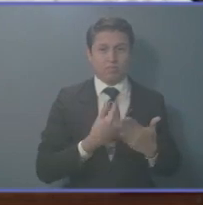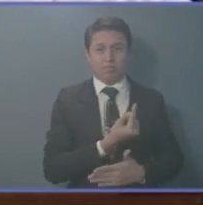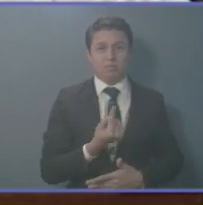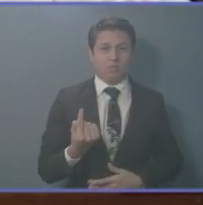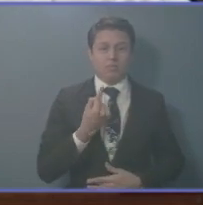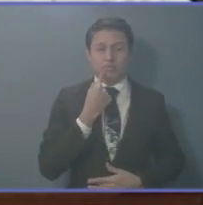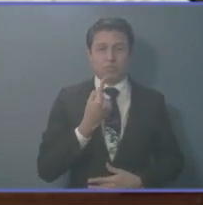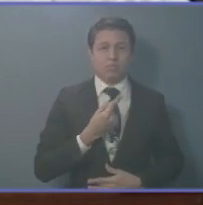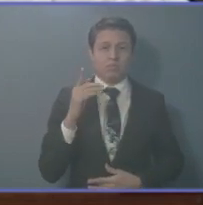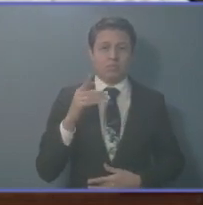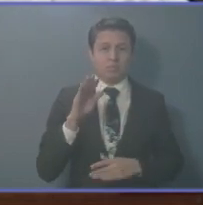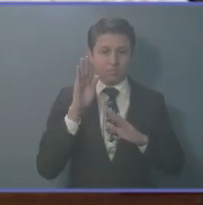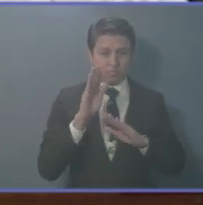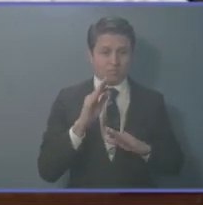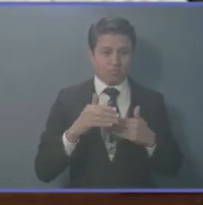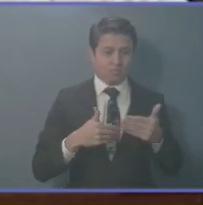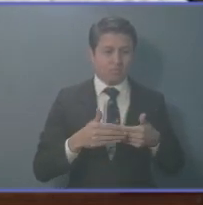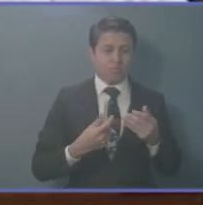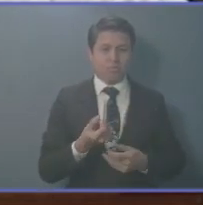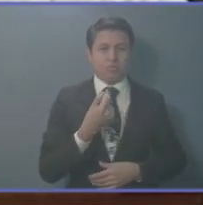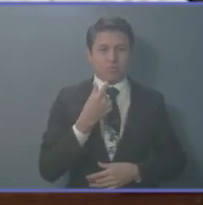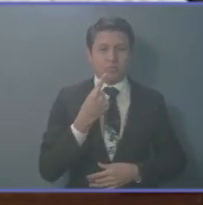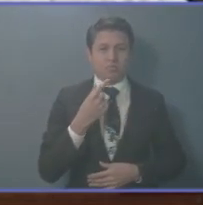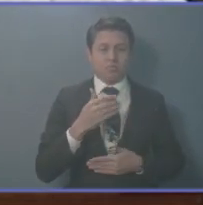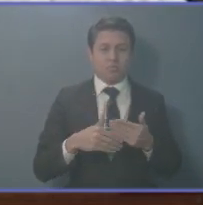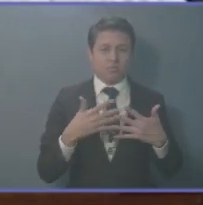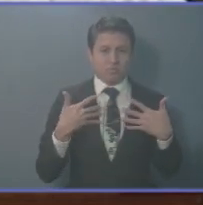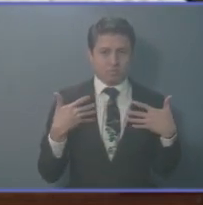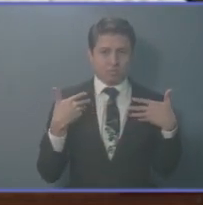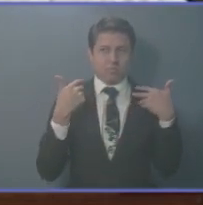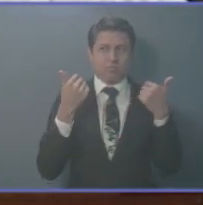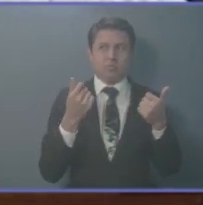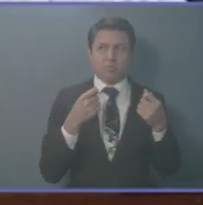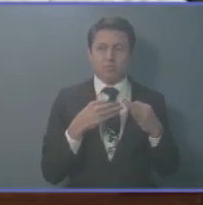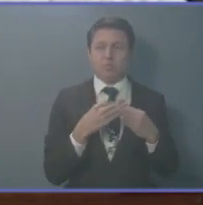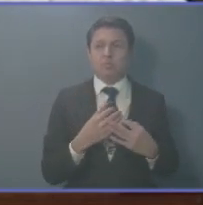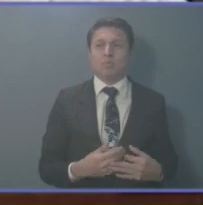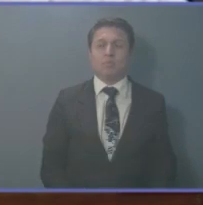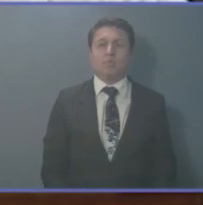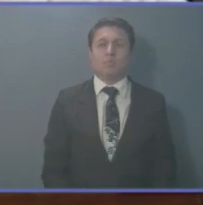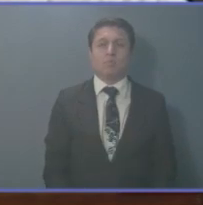está obligada a someterse a un tratamiento para prevenir la